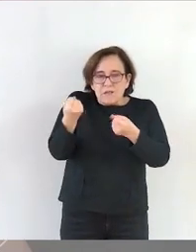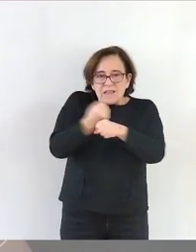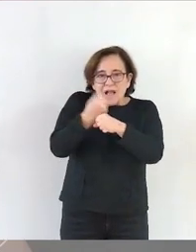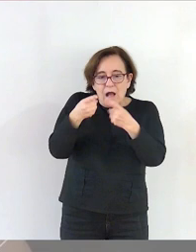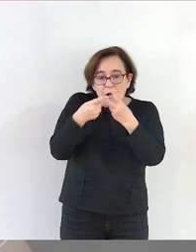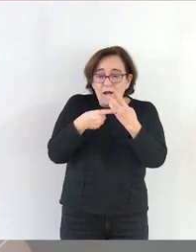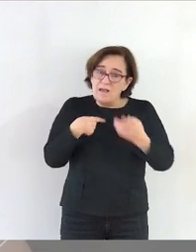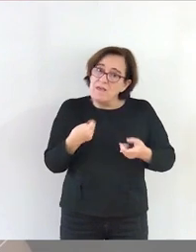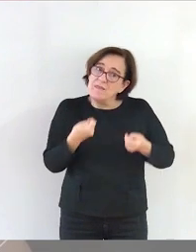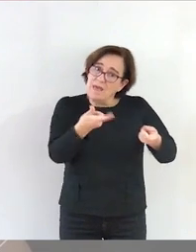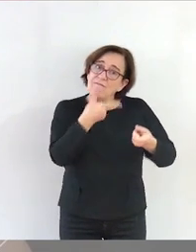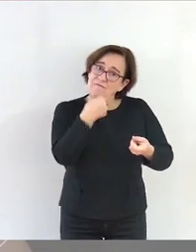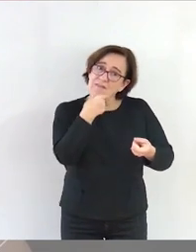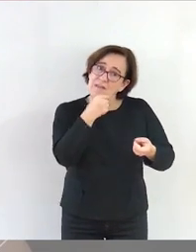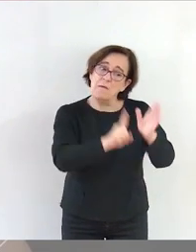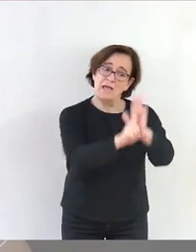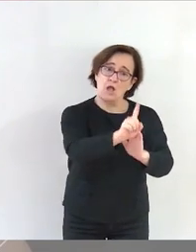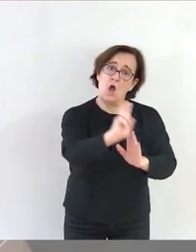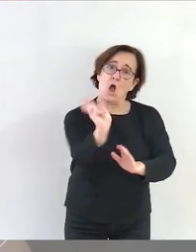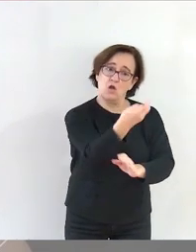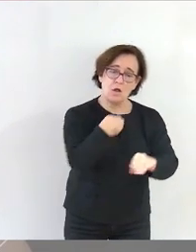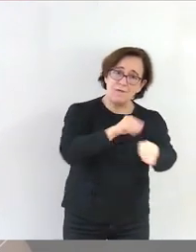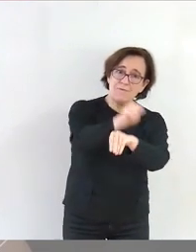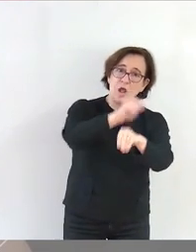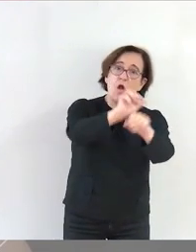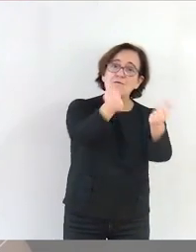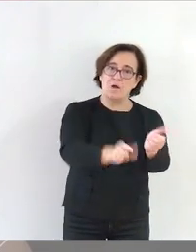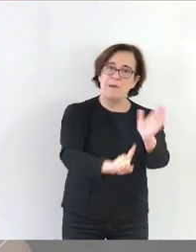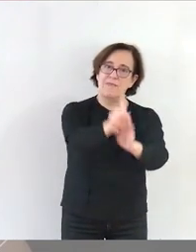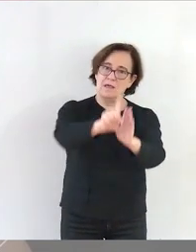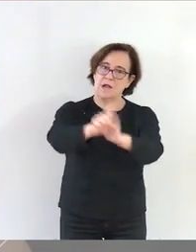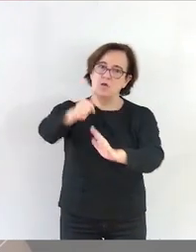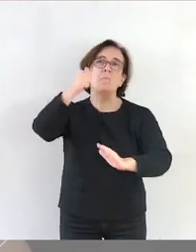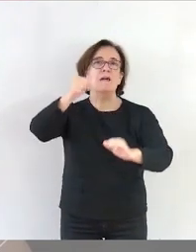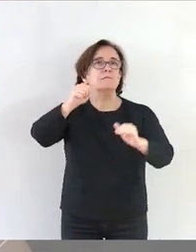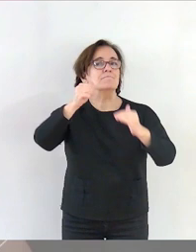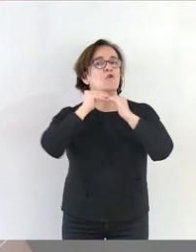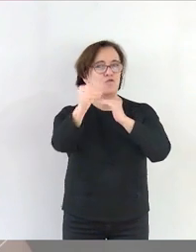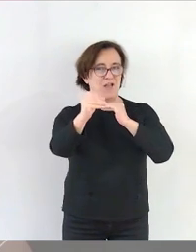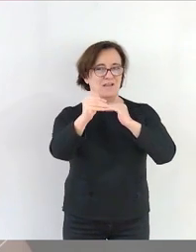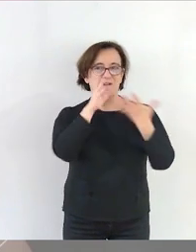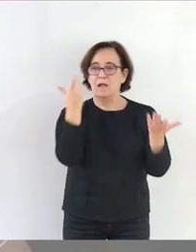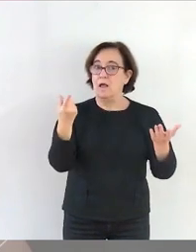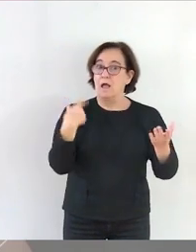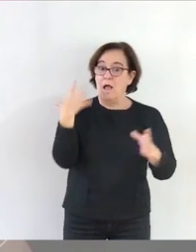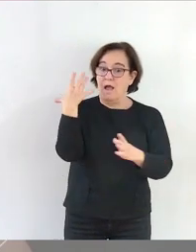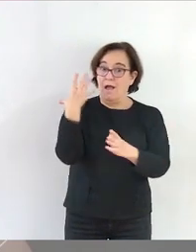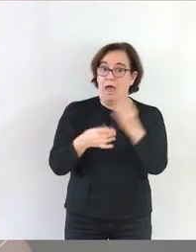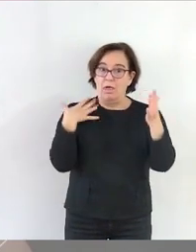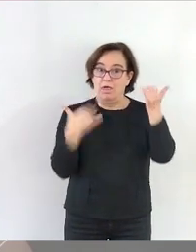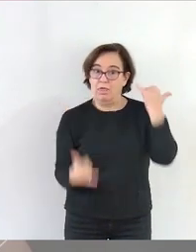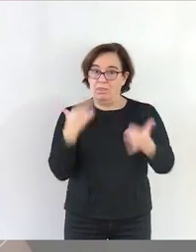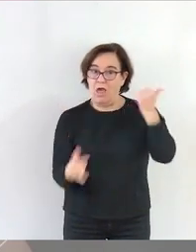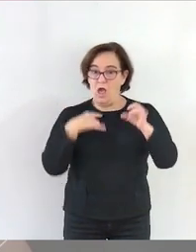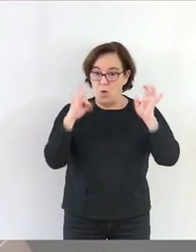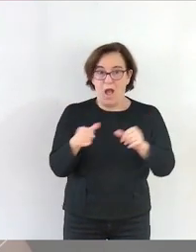tenemos que facilitar el desarrollo de otros financiando formas de desarrollo mucho más sostenibles donde no cometan los errores que hemos cometido los